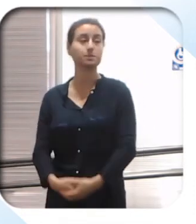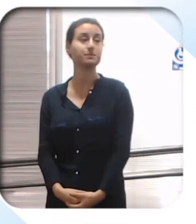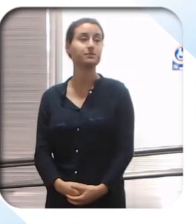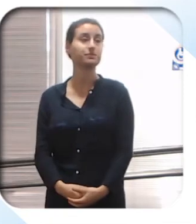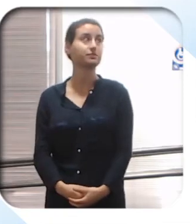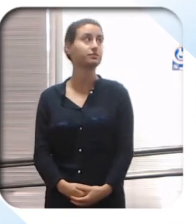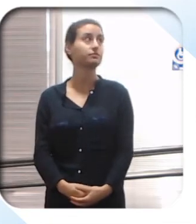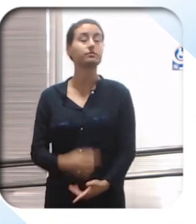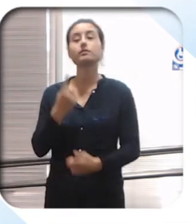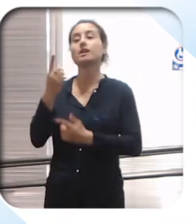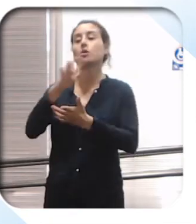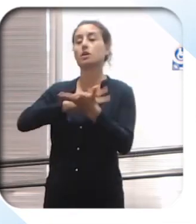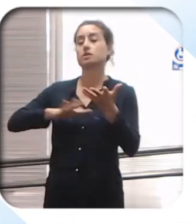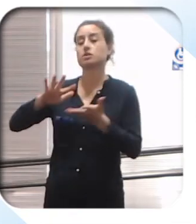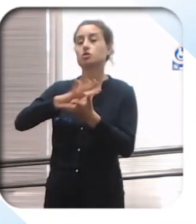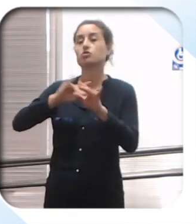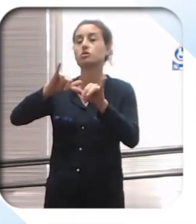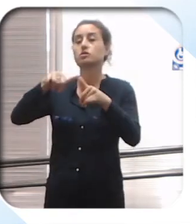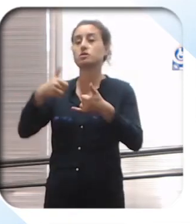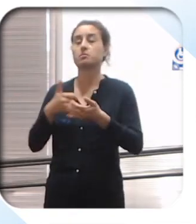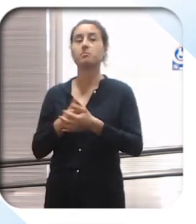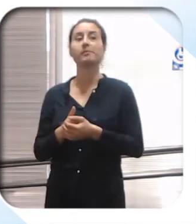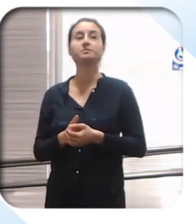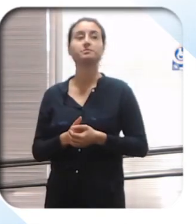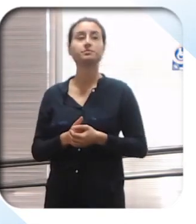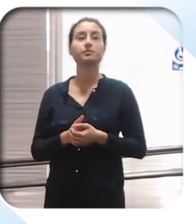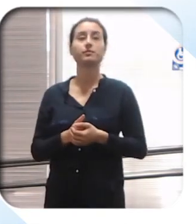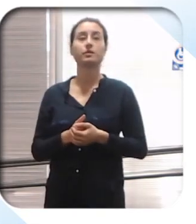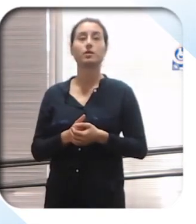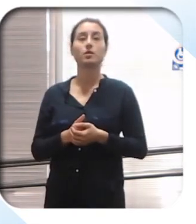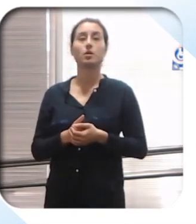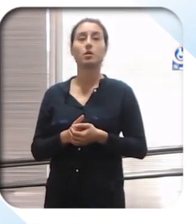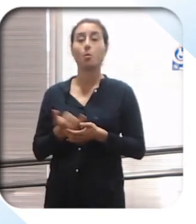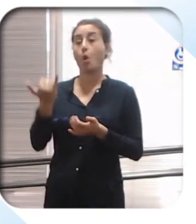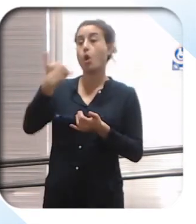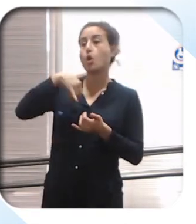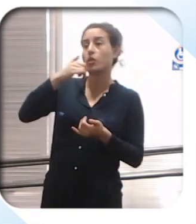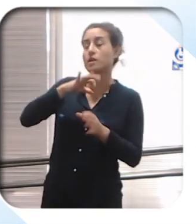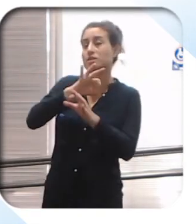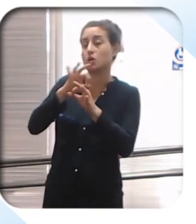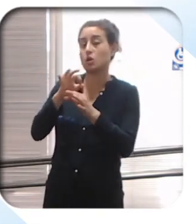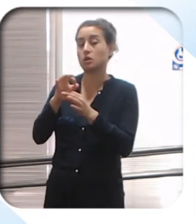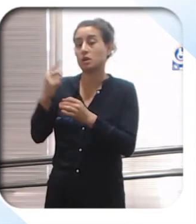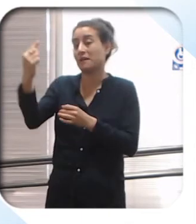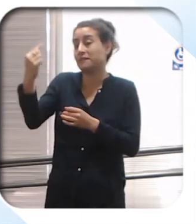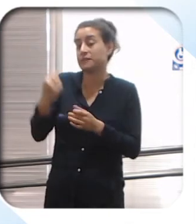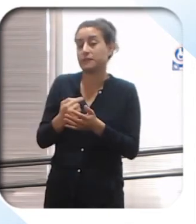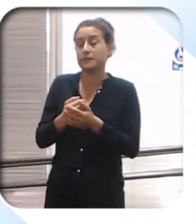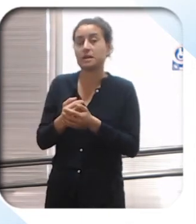En algunos casos ya tenemos que ante la noticia o la llegada o